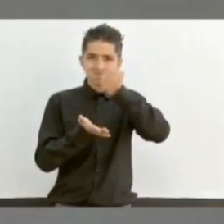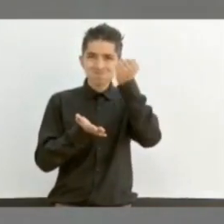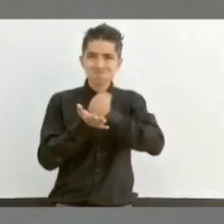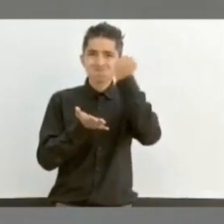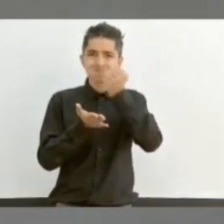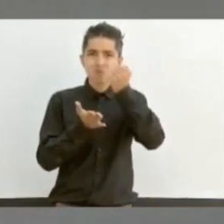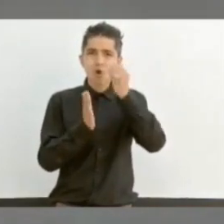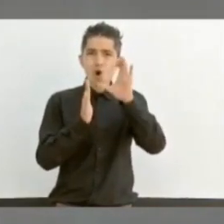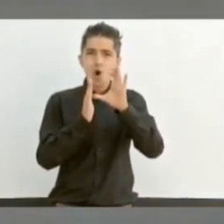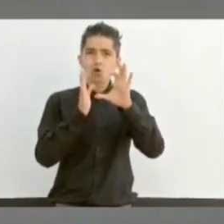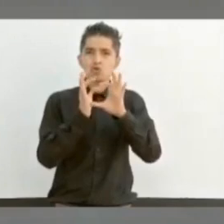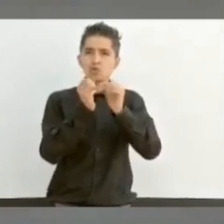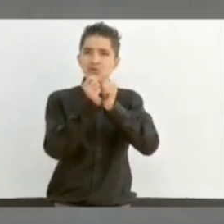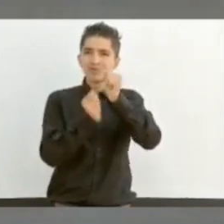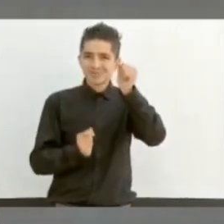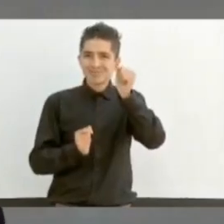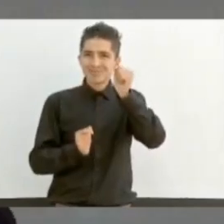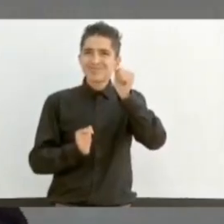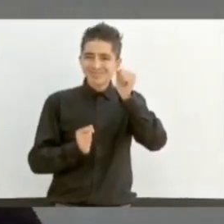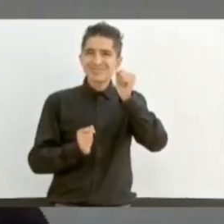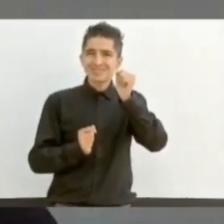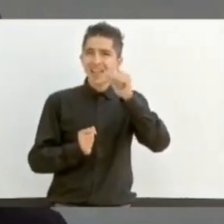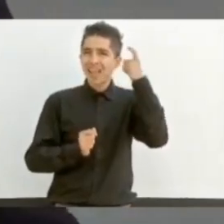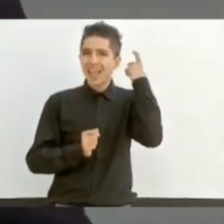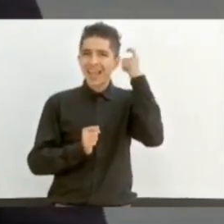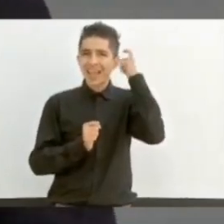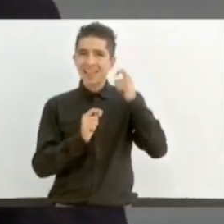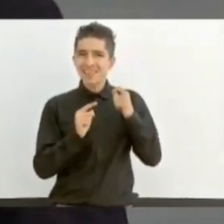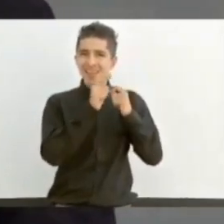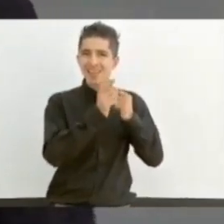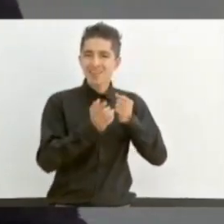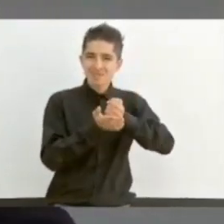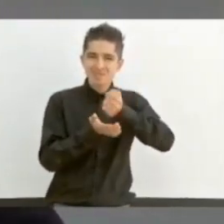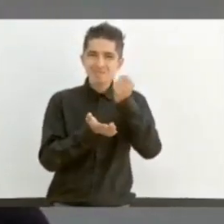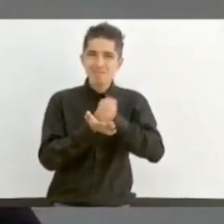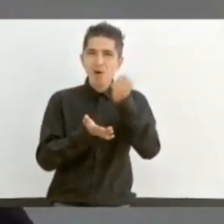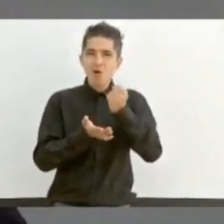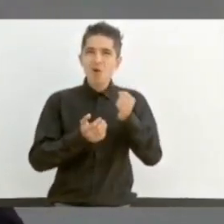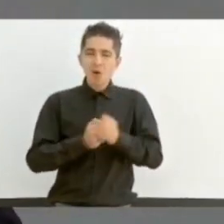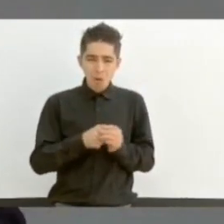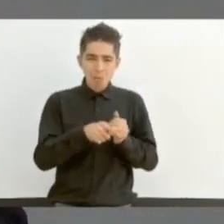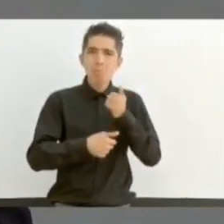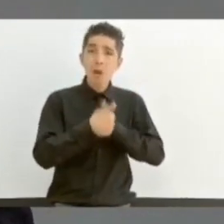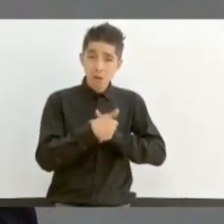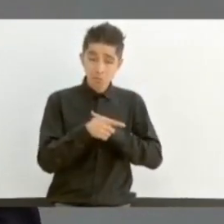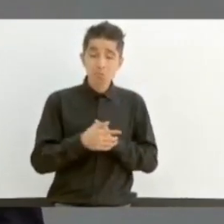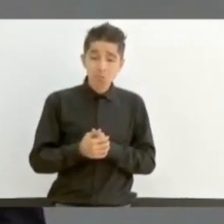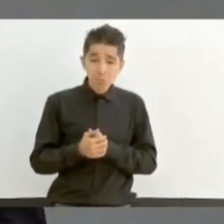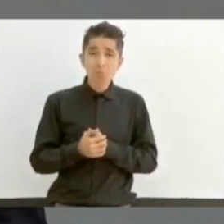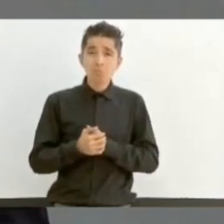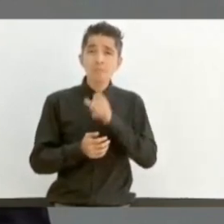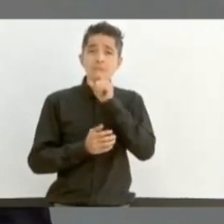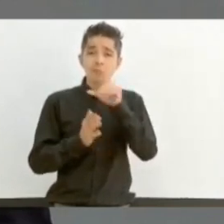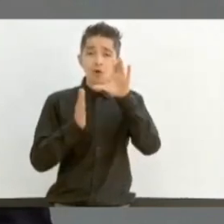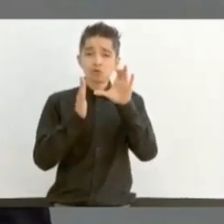Constitución vigente en Querétaro, la Constitución